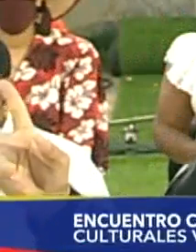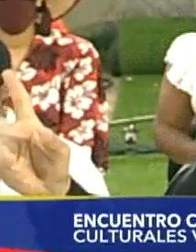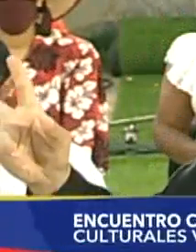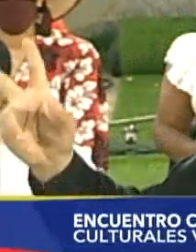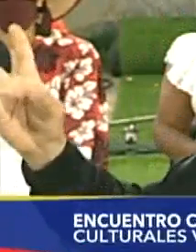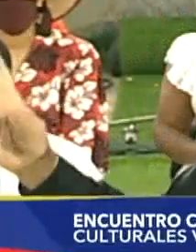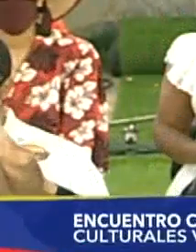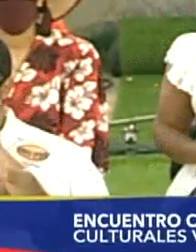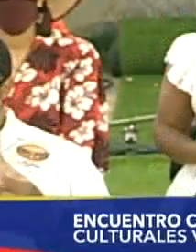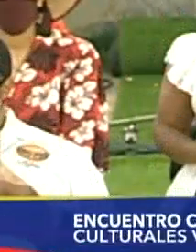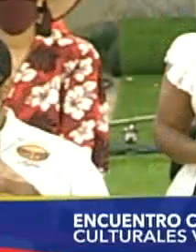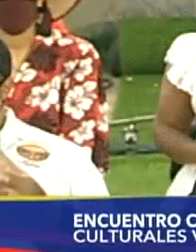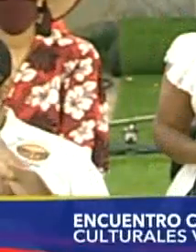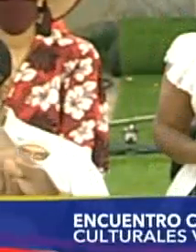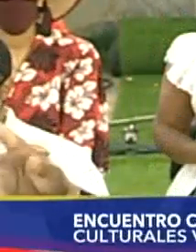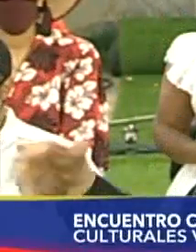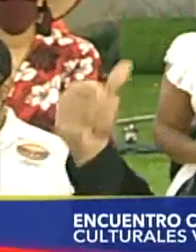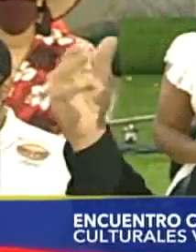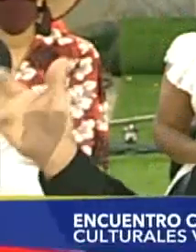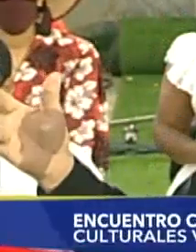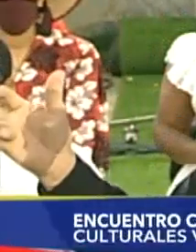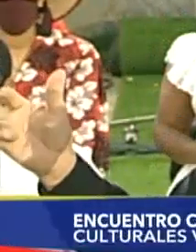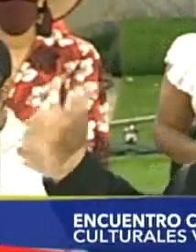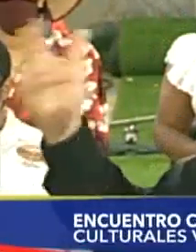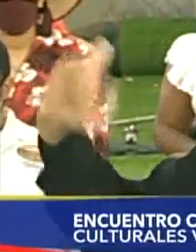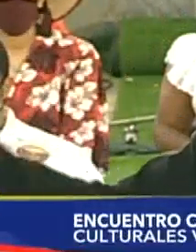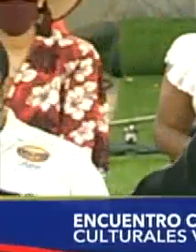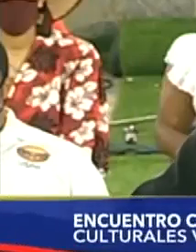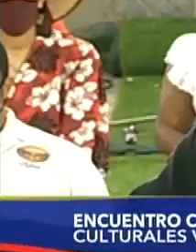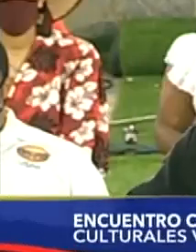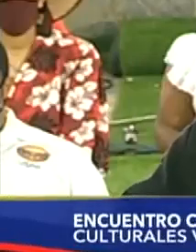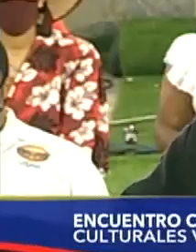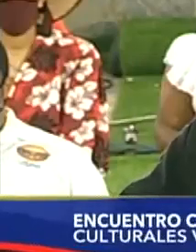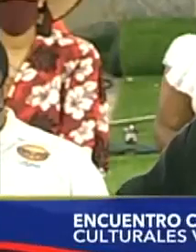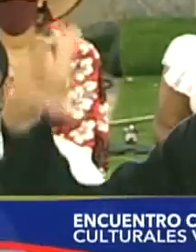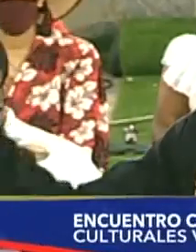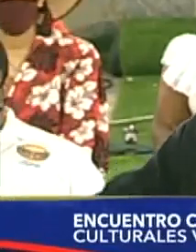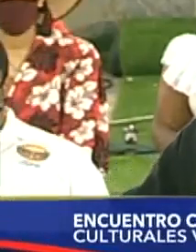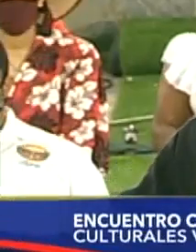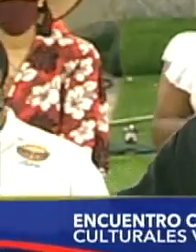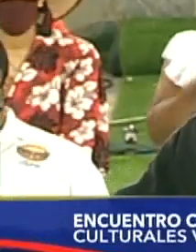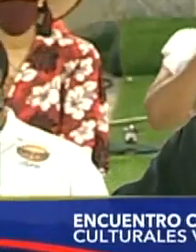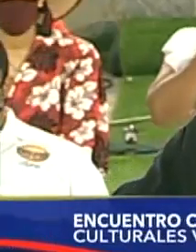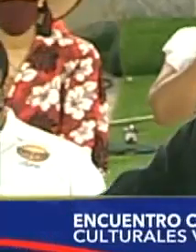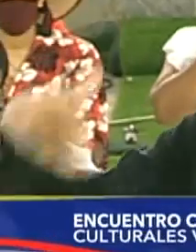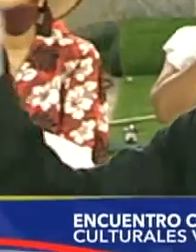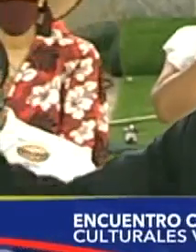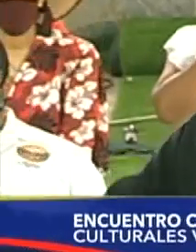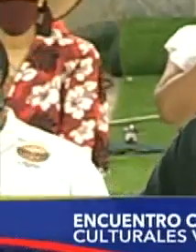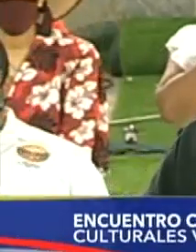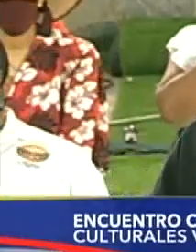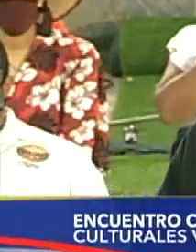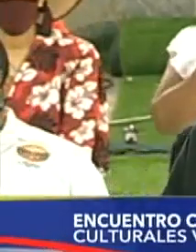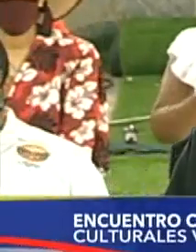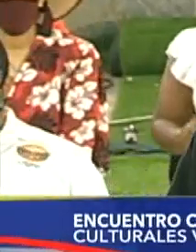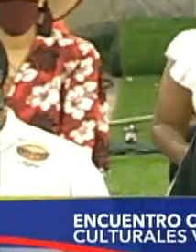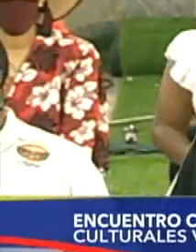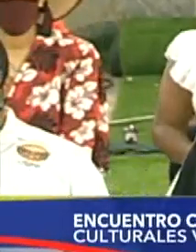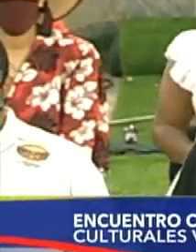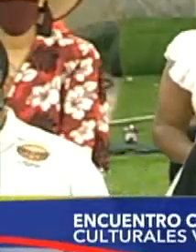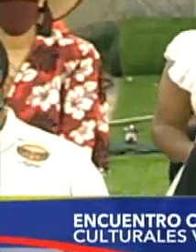ahora sienten una gran admiración por la continua presencia de estos expedientes, que ya son 8 y que van a seguir siendo